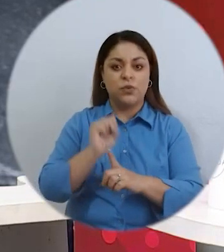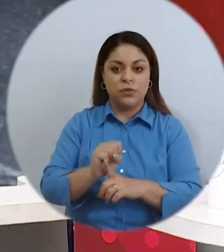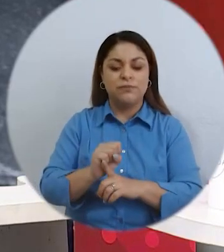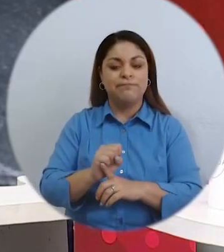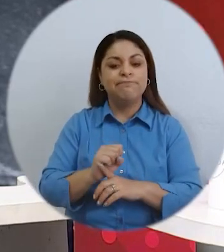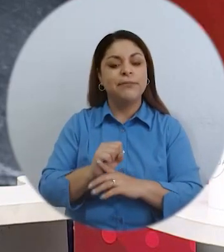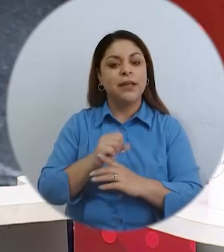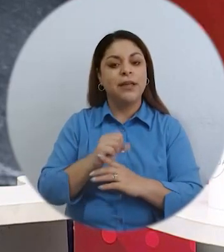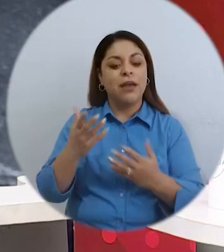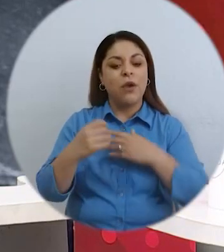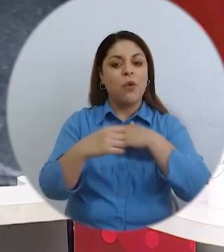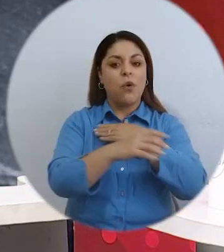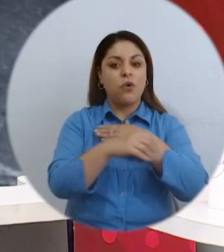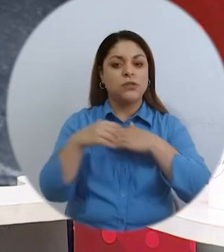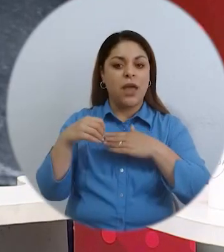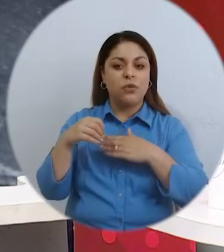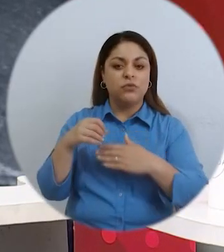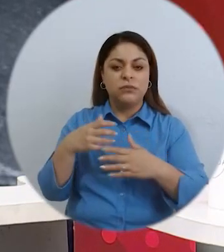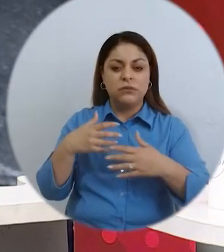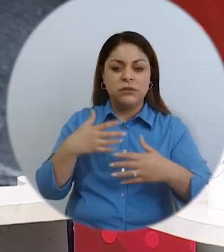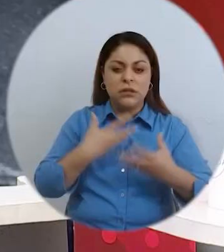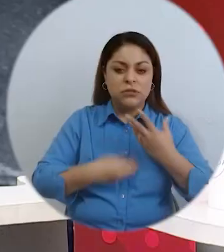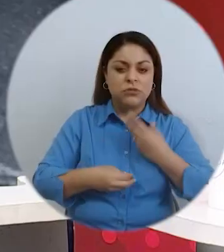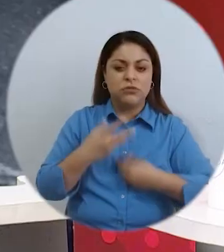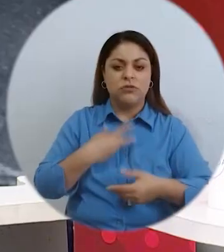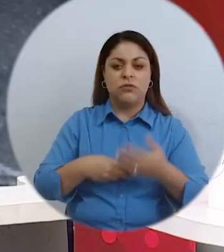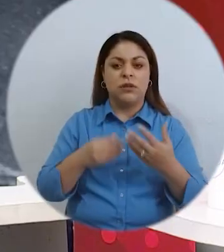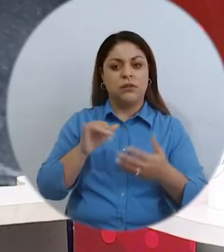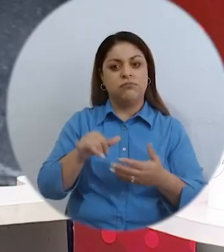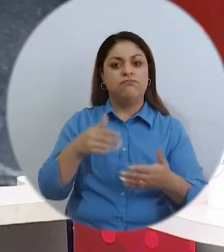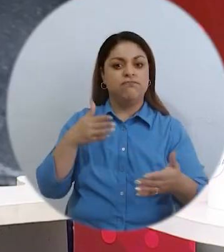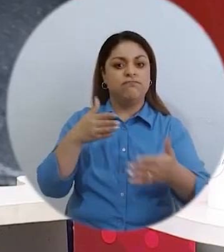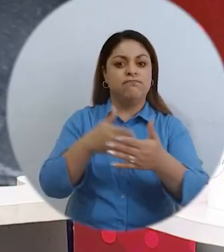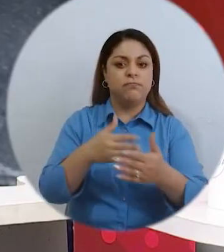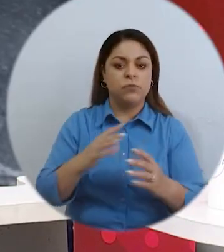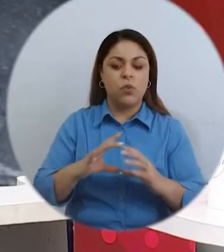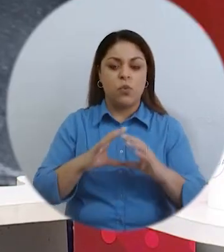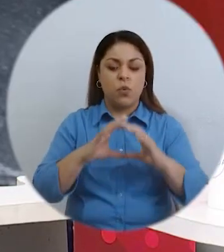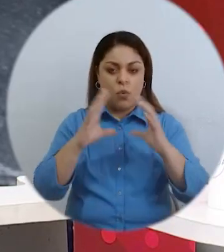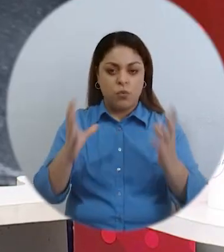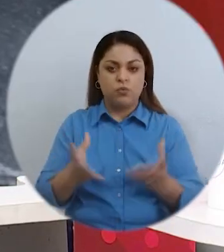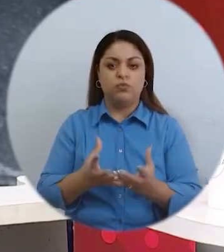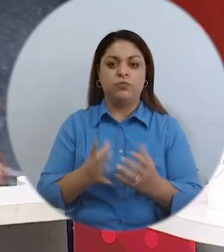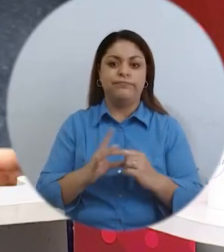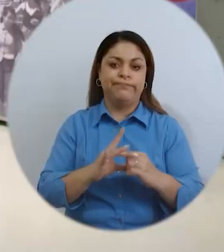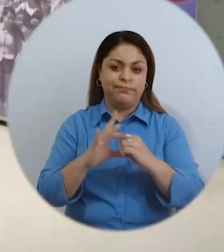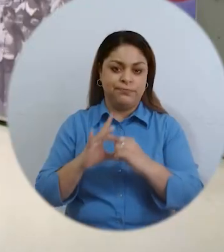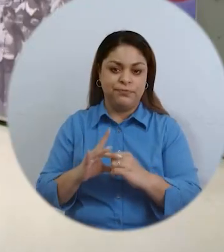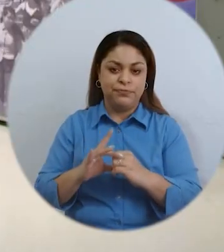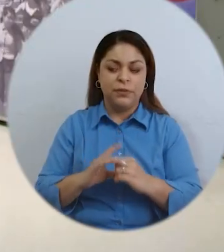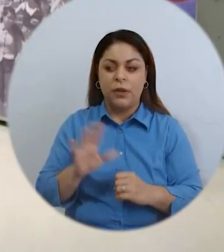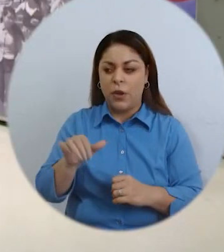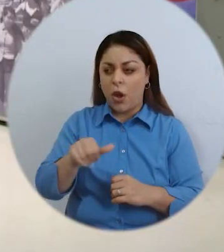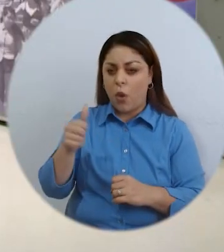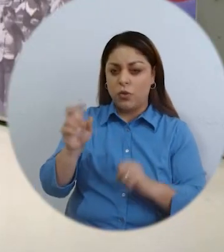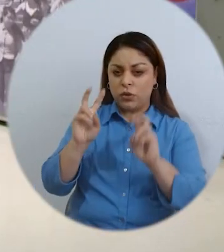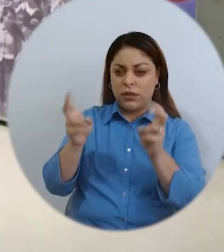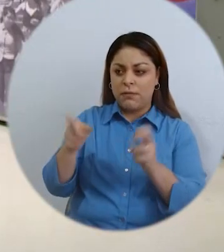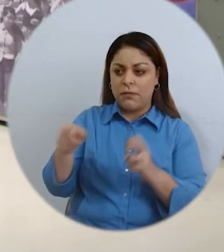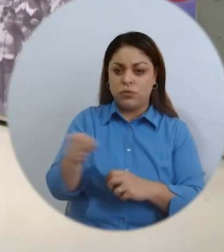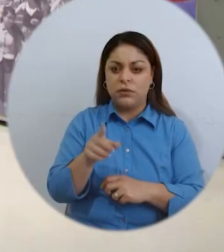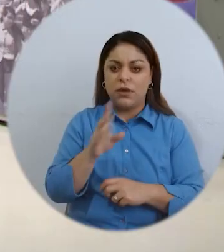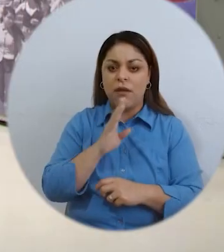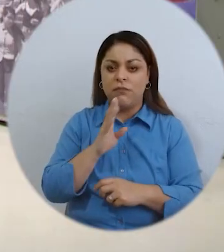una u otra forma amenazan tanto a la humanidad como a la estabilidad del planeta. Otro de los temas que ustedes mencionaron que me